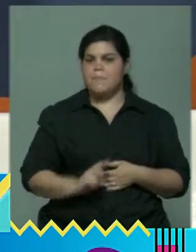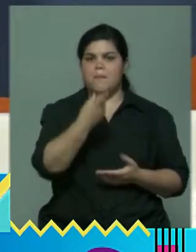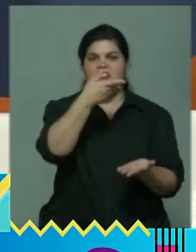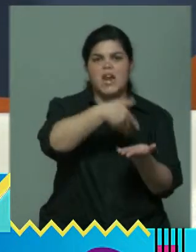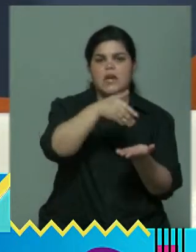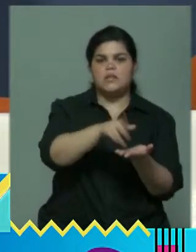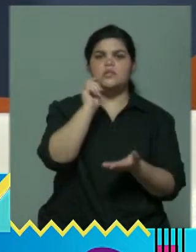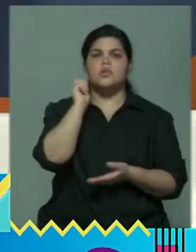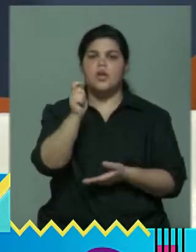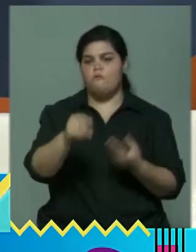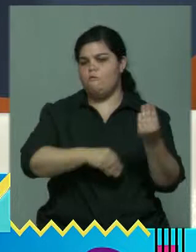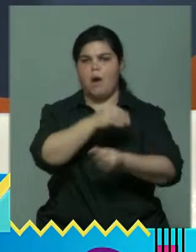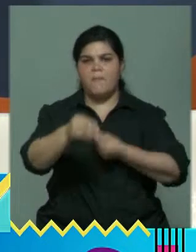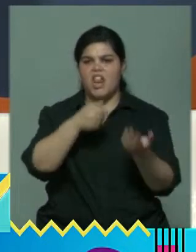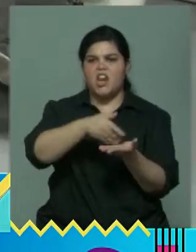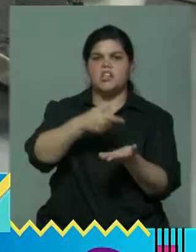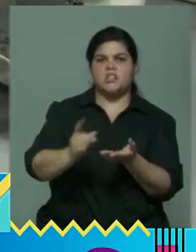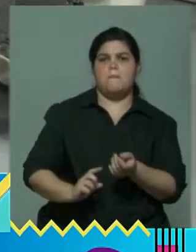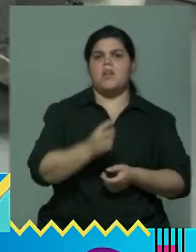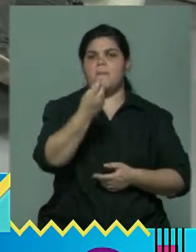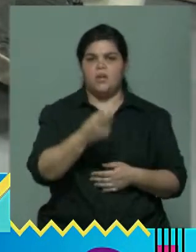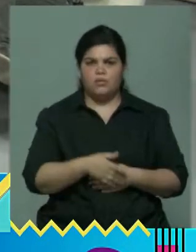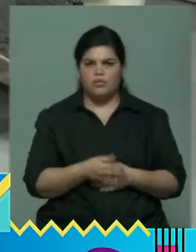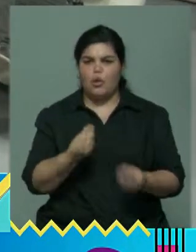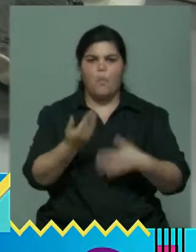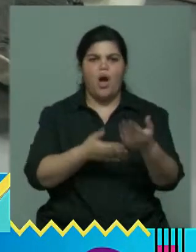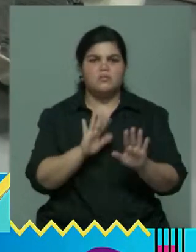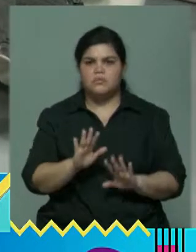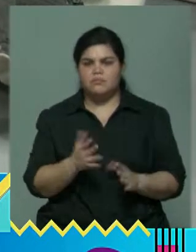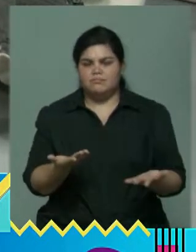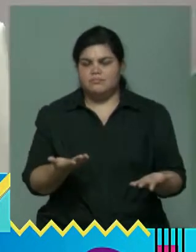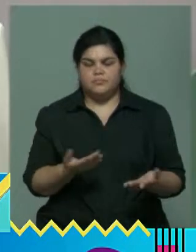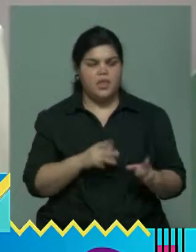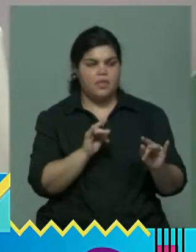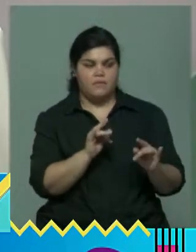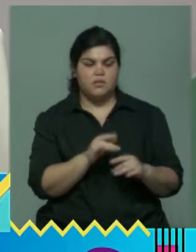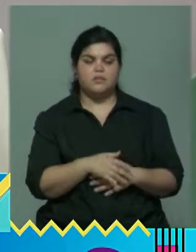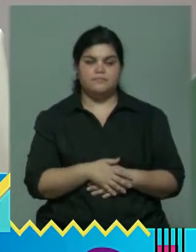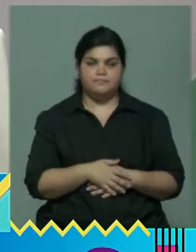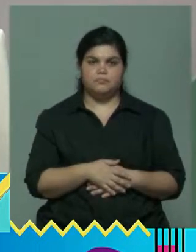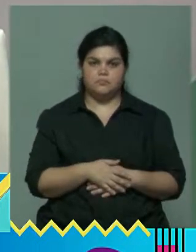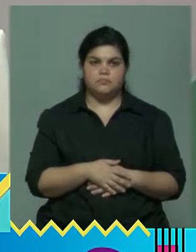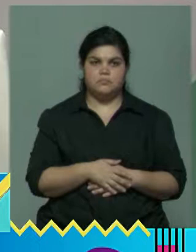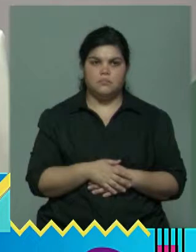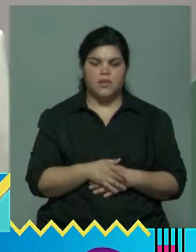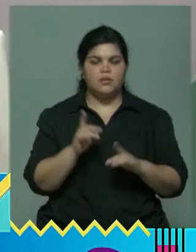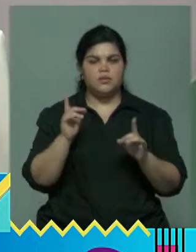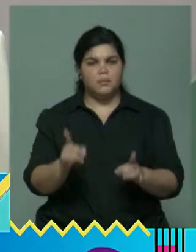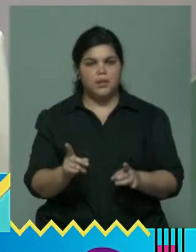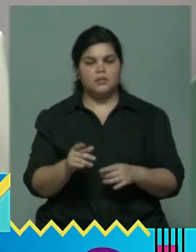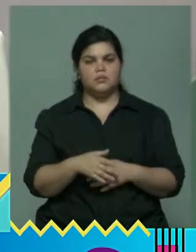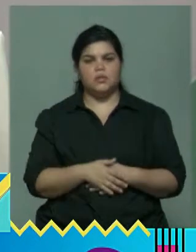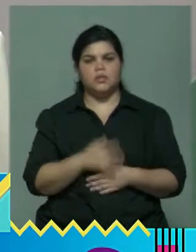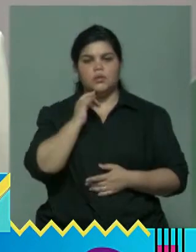familia. Es muy difícil. Me gustaría saber, en ambos casos, de dónde les gustaría recibir, de dónde consideran